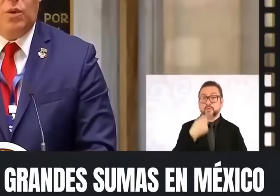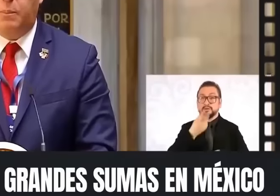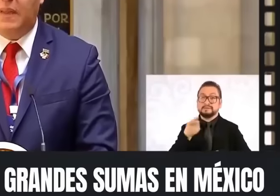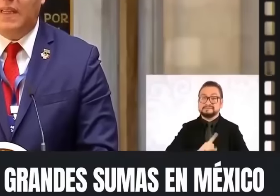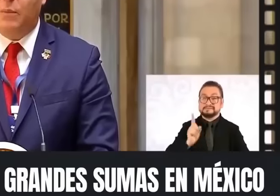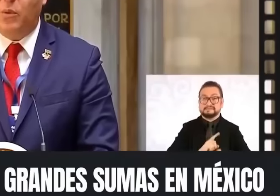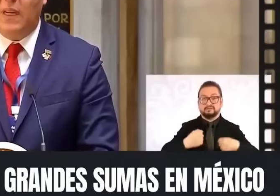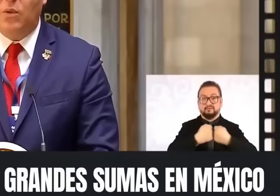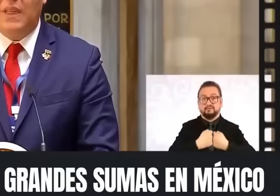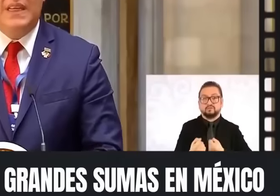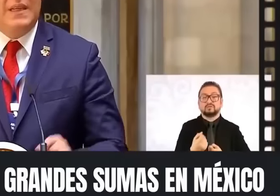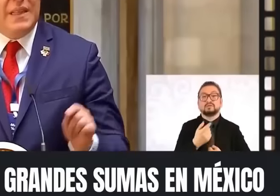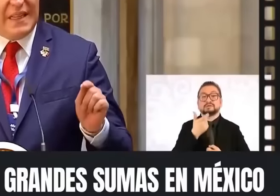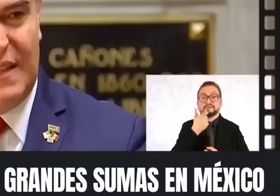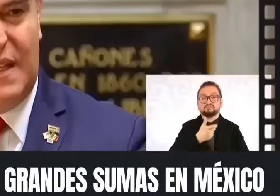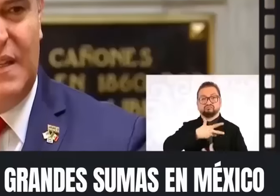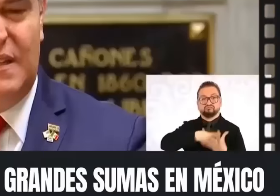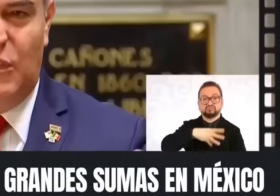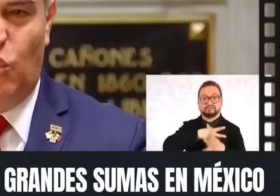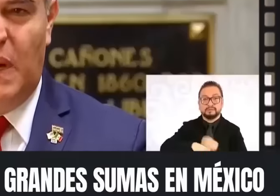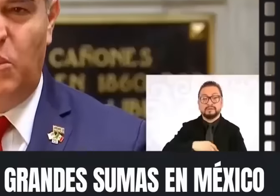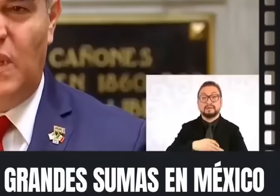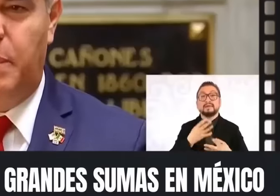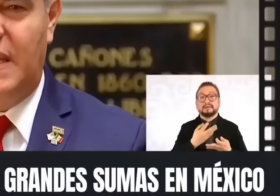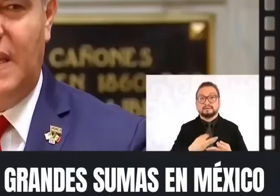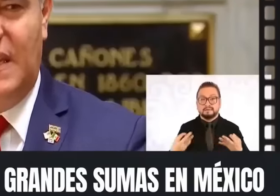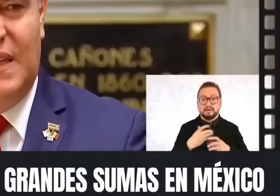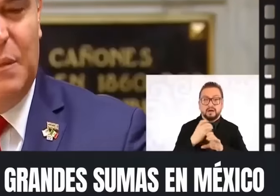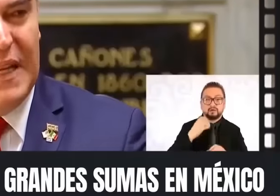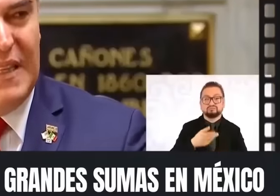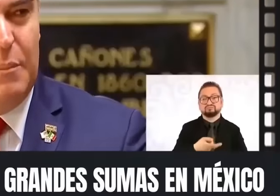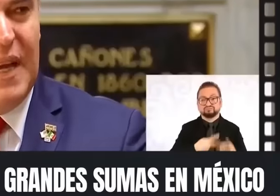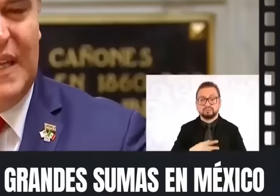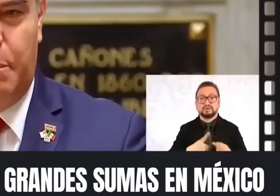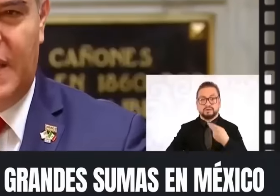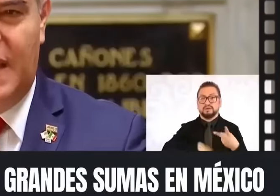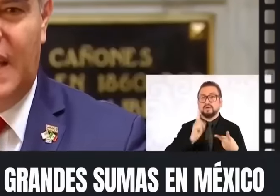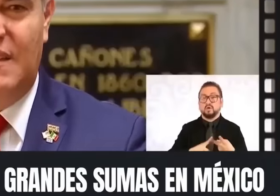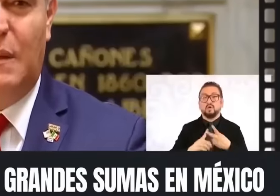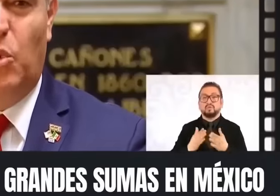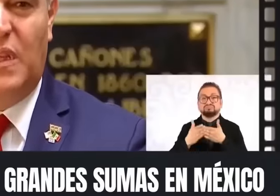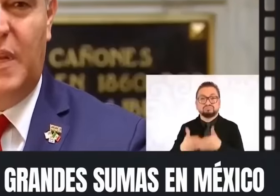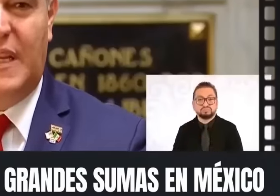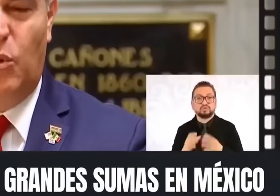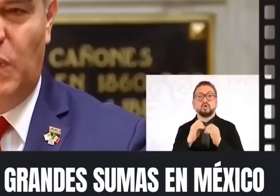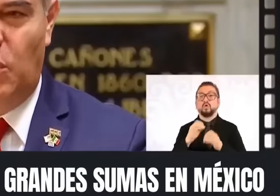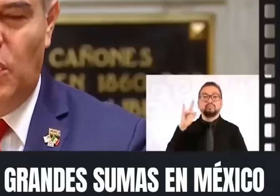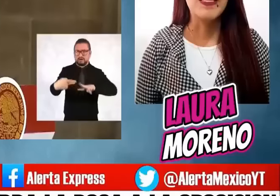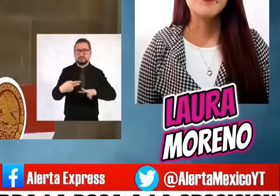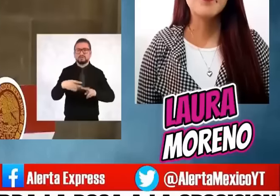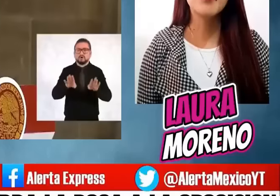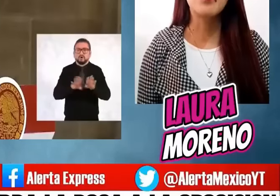diarios lo que pasan en la frontera norte terrestre. Si sumamos la parte marítima y la parte aérea, se multiplica el